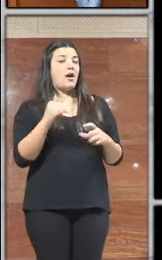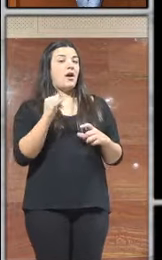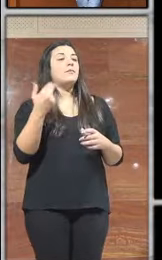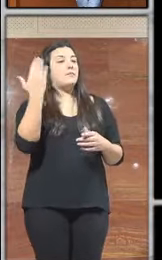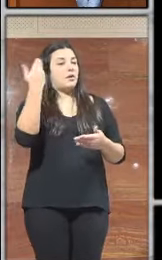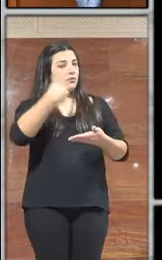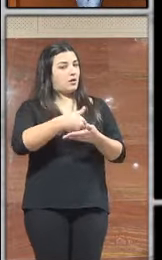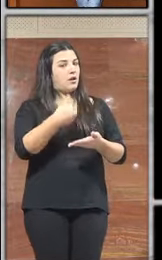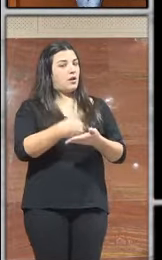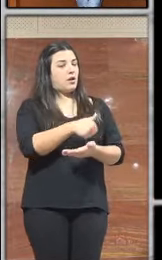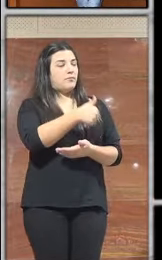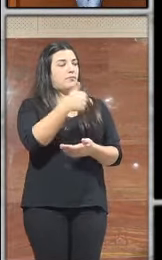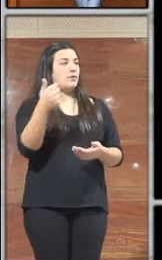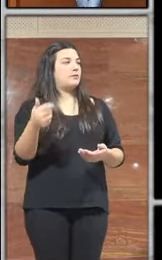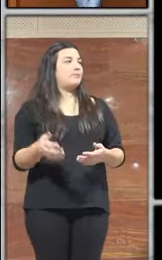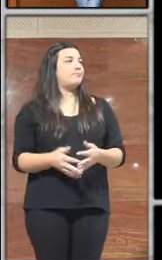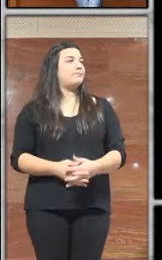de esto.